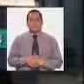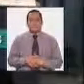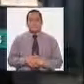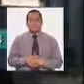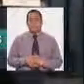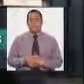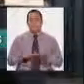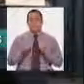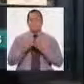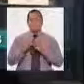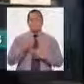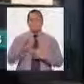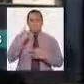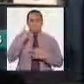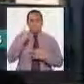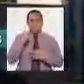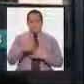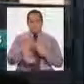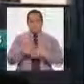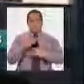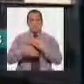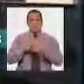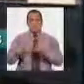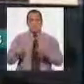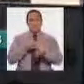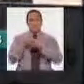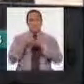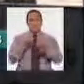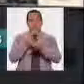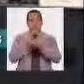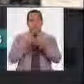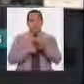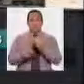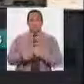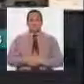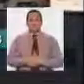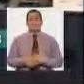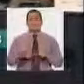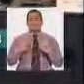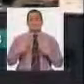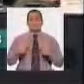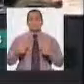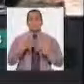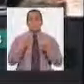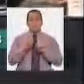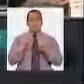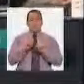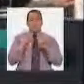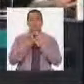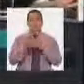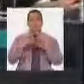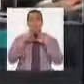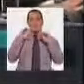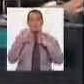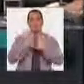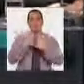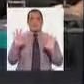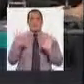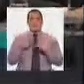Le he entendido la pregunta. Más allá del texto que usted comenta, yo no voy a hacer